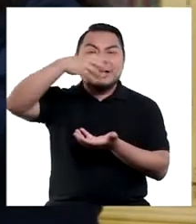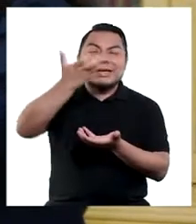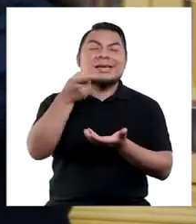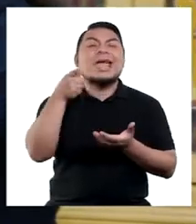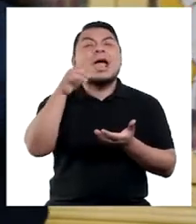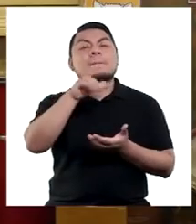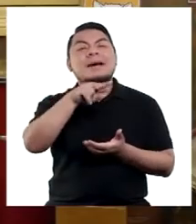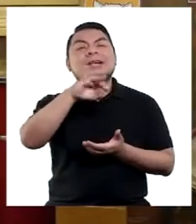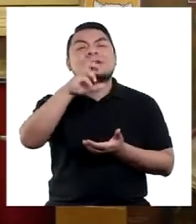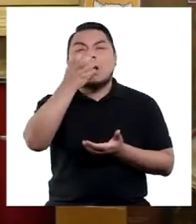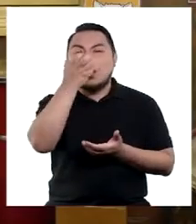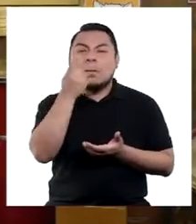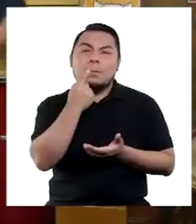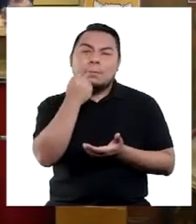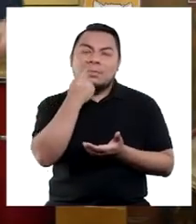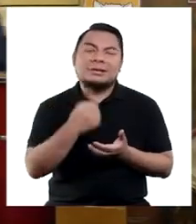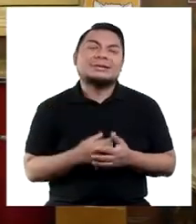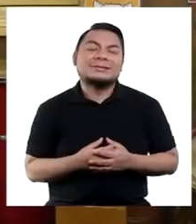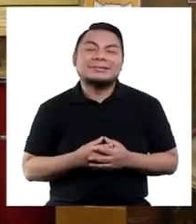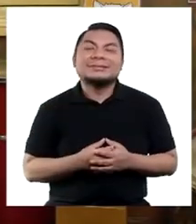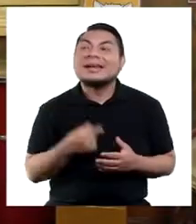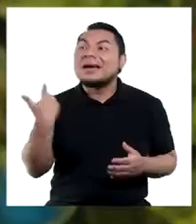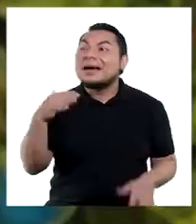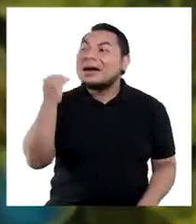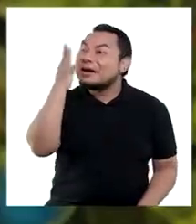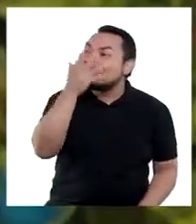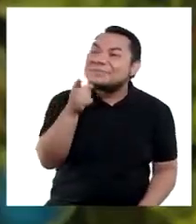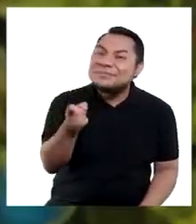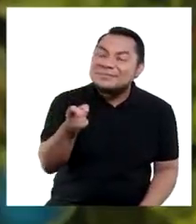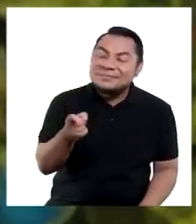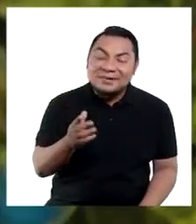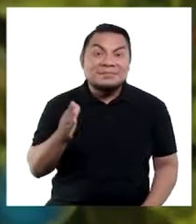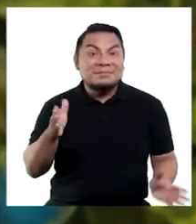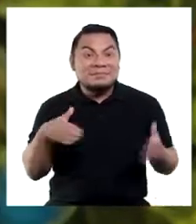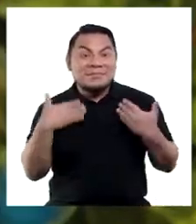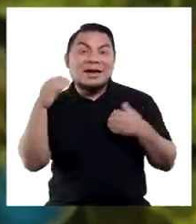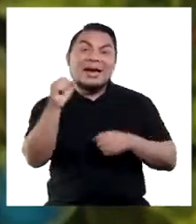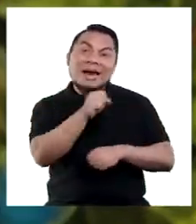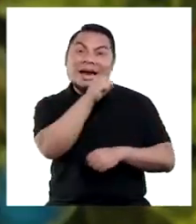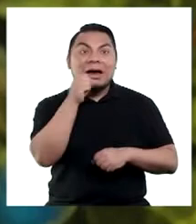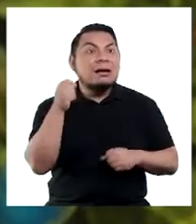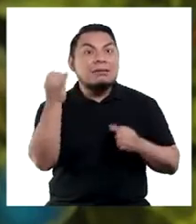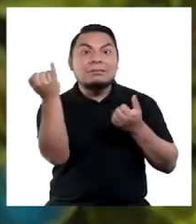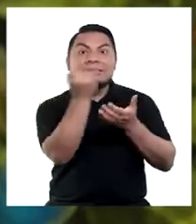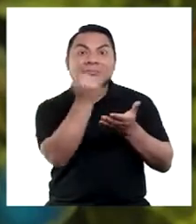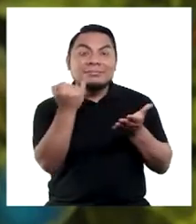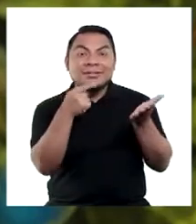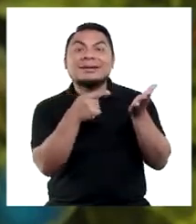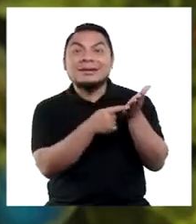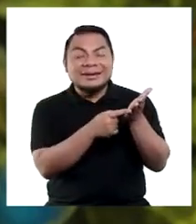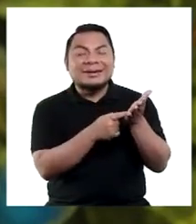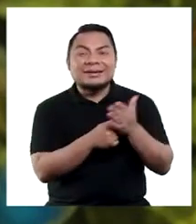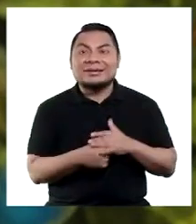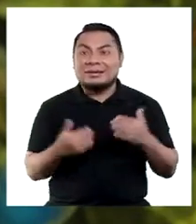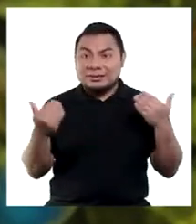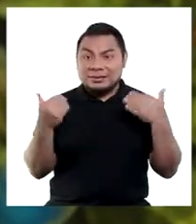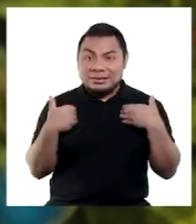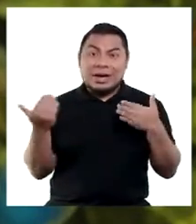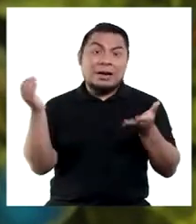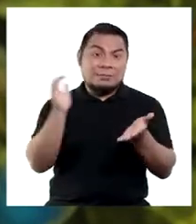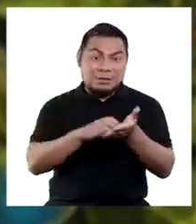pinjás y maracuyá lindo podemos leer canciones con imágenes